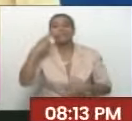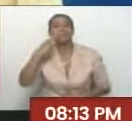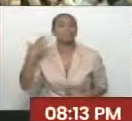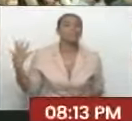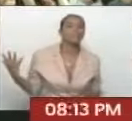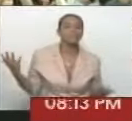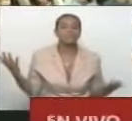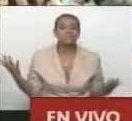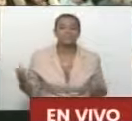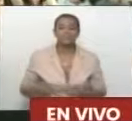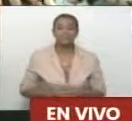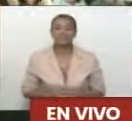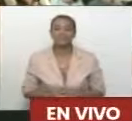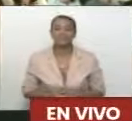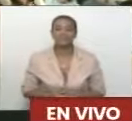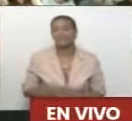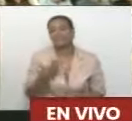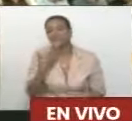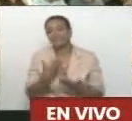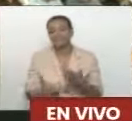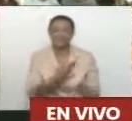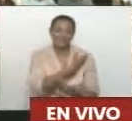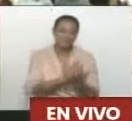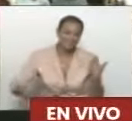Ah. Gracias, presidente.